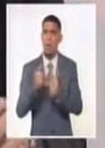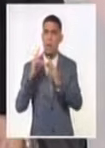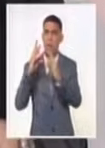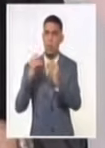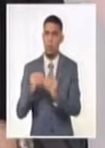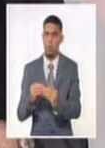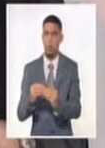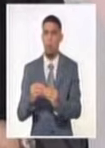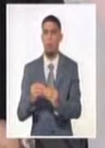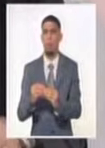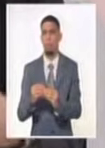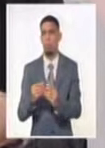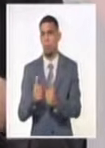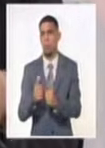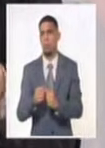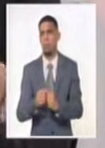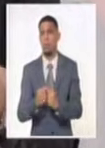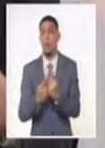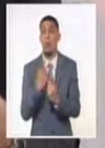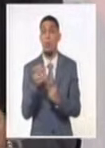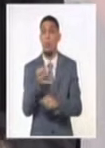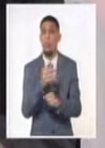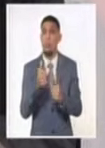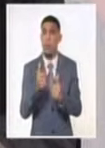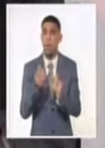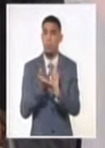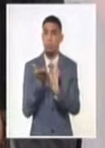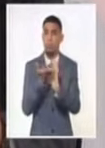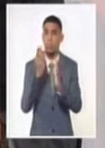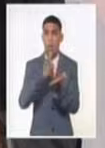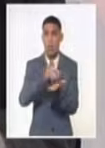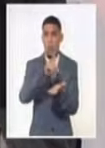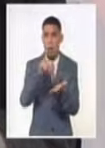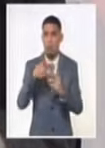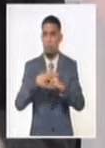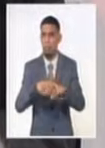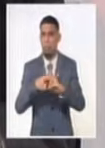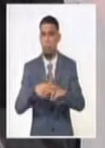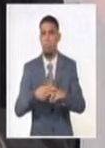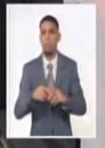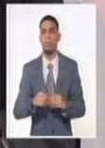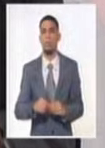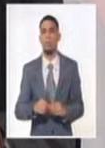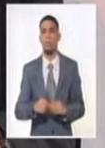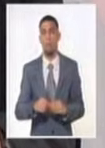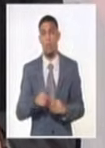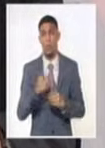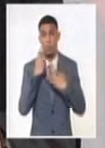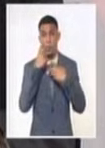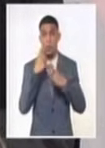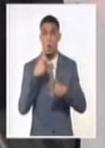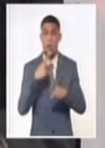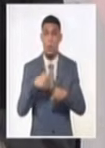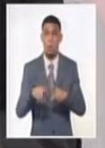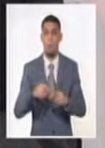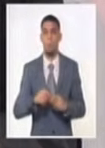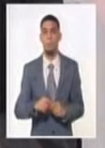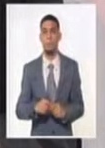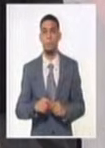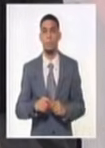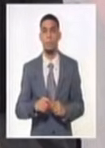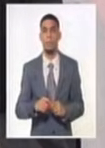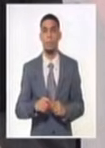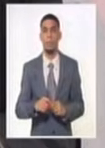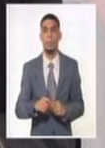sus escuelas y están en muy buenas condiciones, y hacemos ese llamado a que eso ocurra. Otro componente es el perfeccionamiento como tal